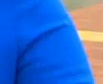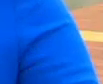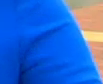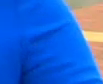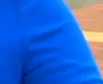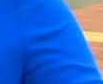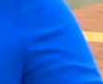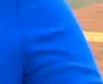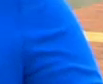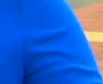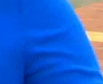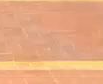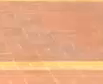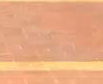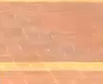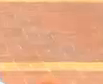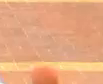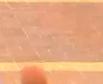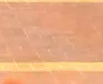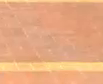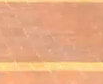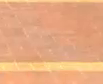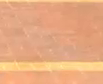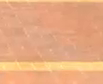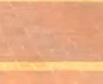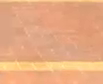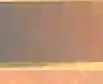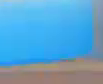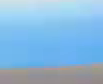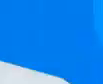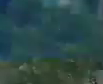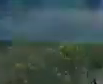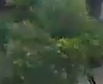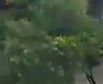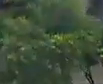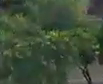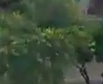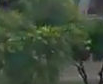de guerrero y en blanco y valiente usted jamás siempre